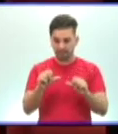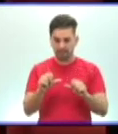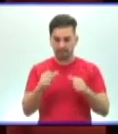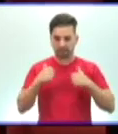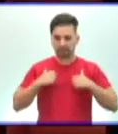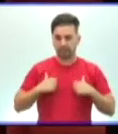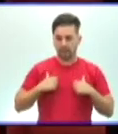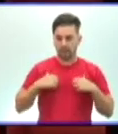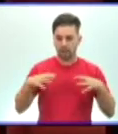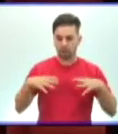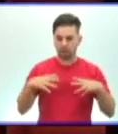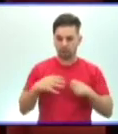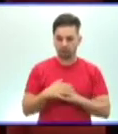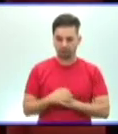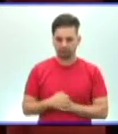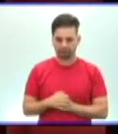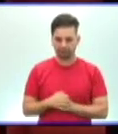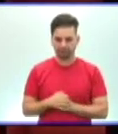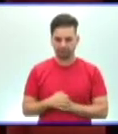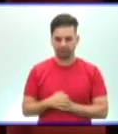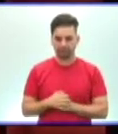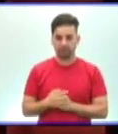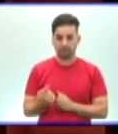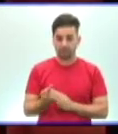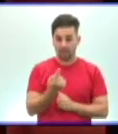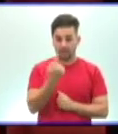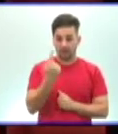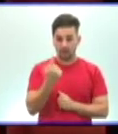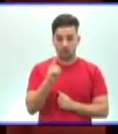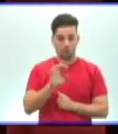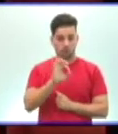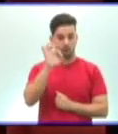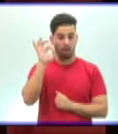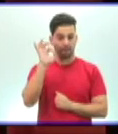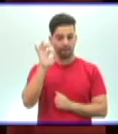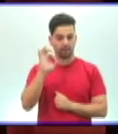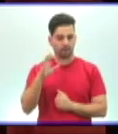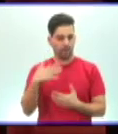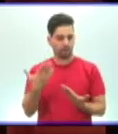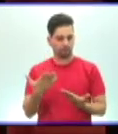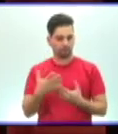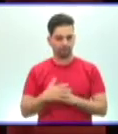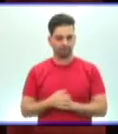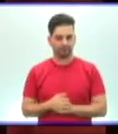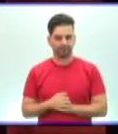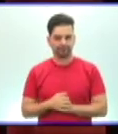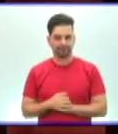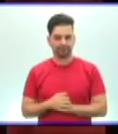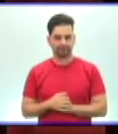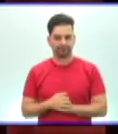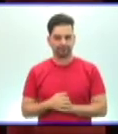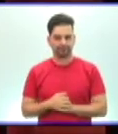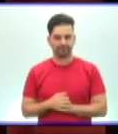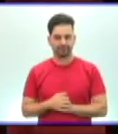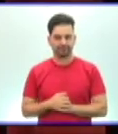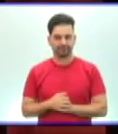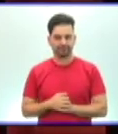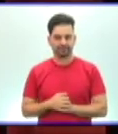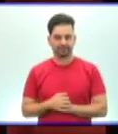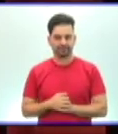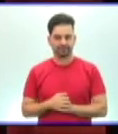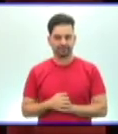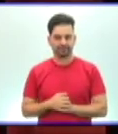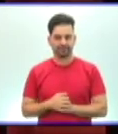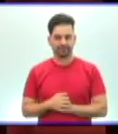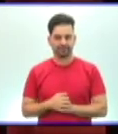excursión. Pero hay uno especialmente que siempre nos llama la atención y que resulta curioso para todos, y estamos